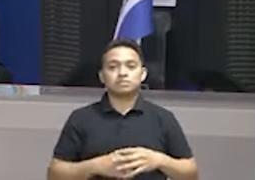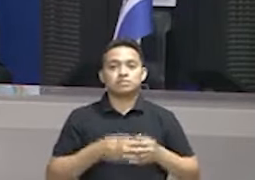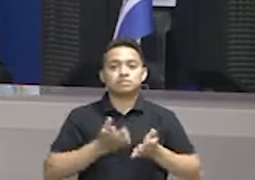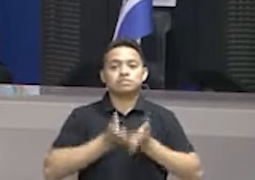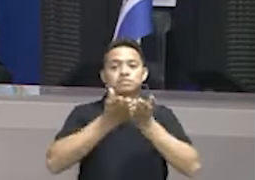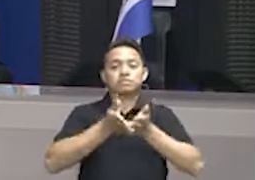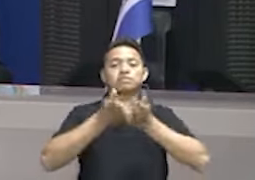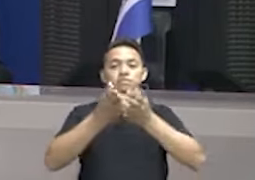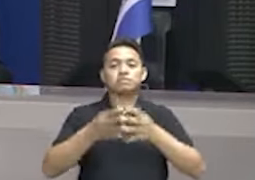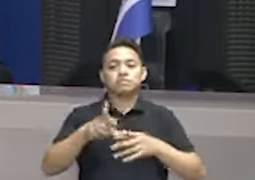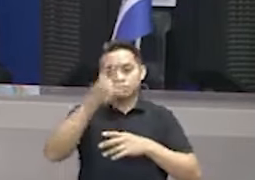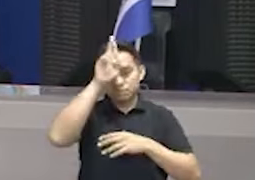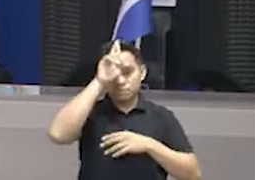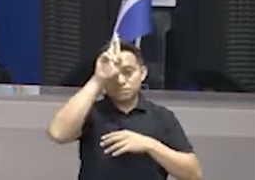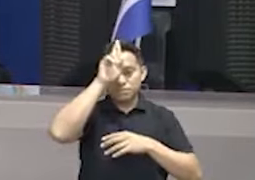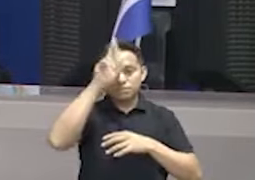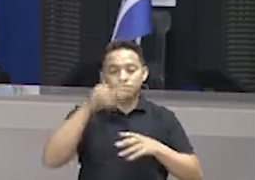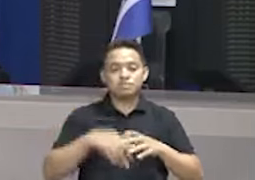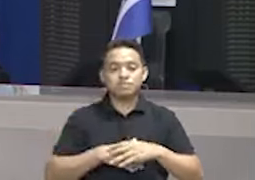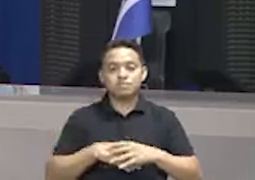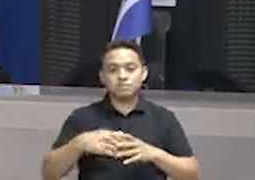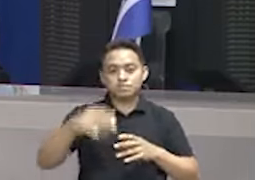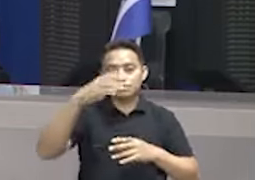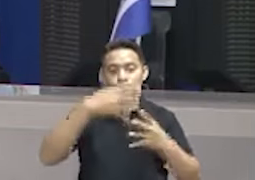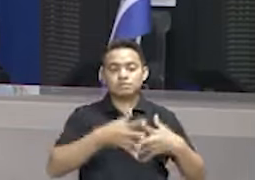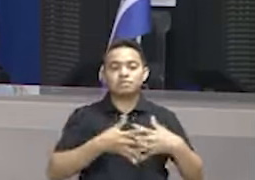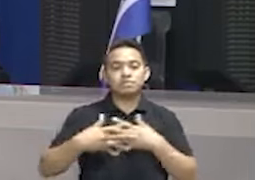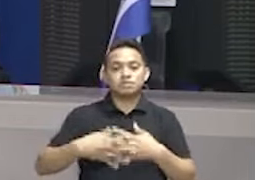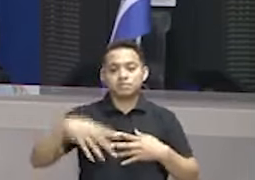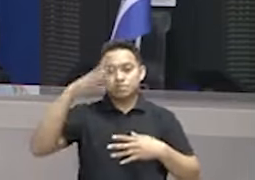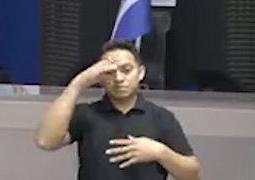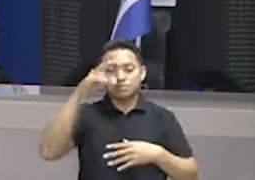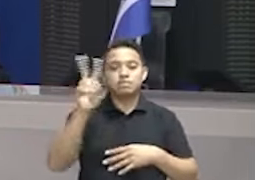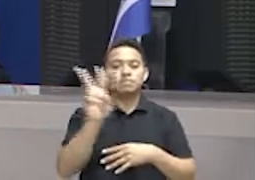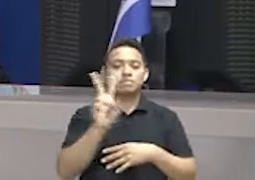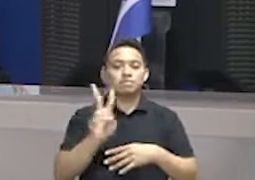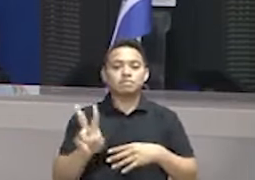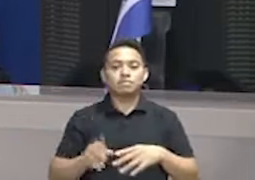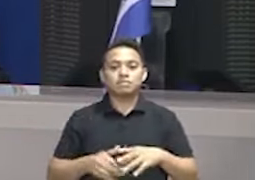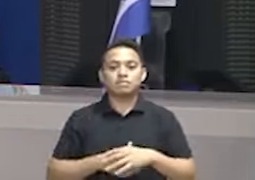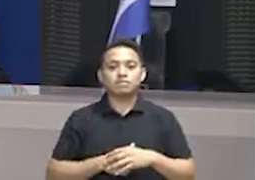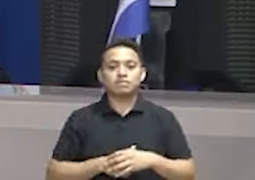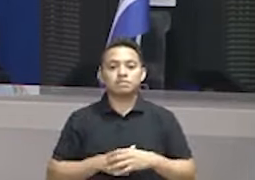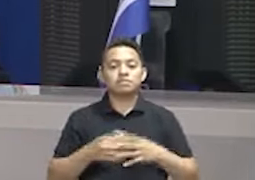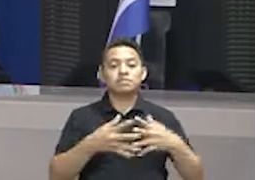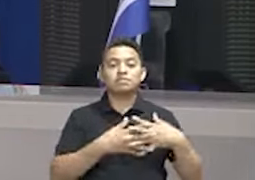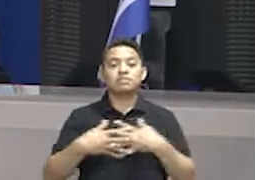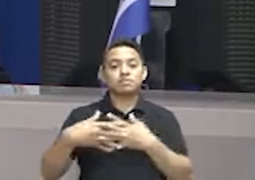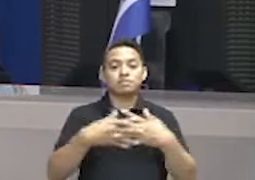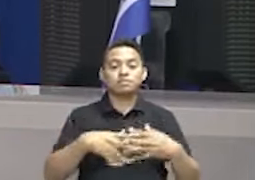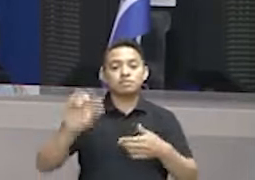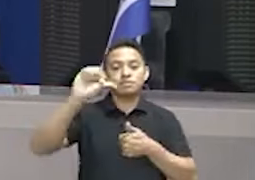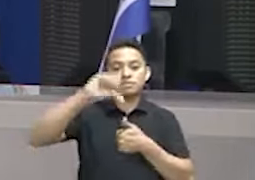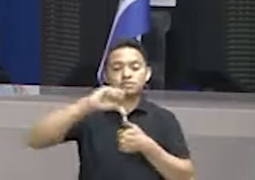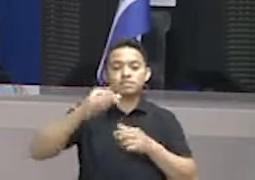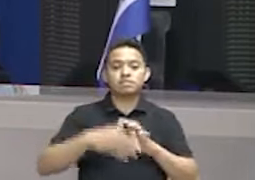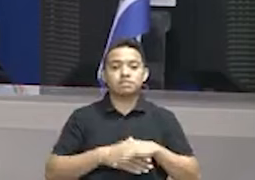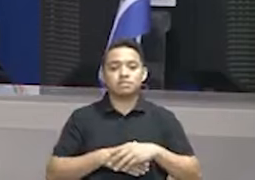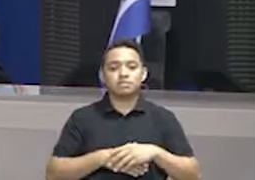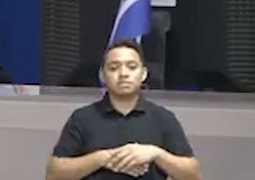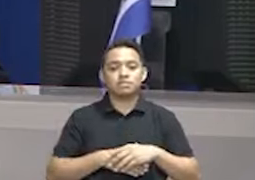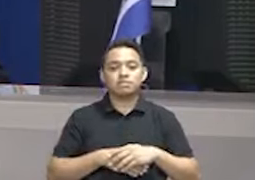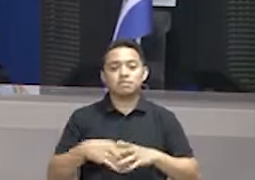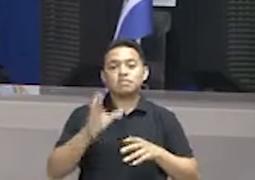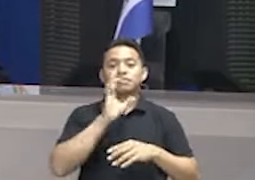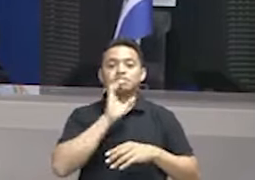de Rusia, Estados Unidos Mexicanos, República Bolivariana de Venezuela, Estados Unidos de América, República